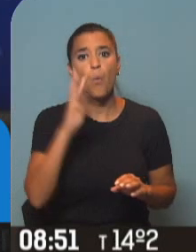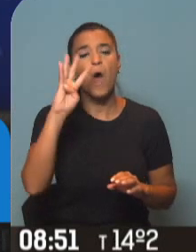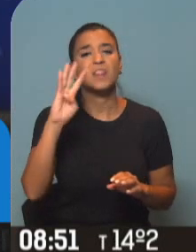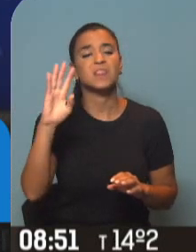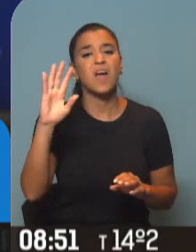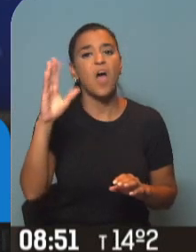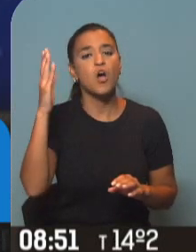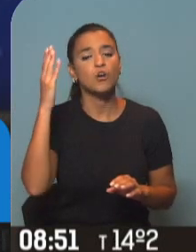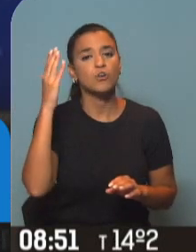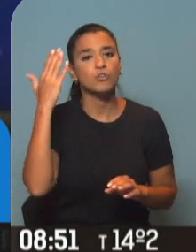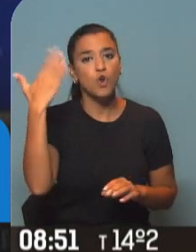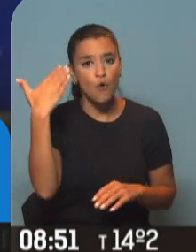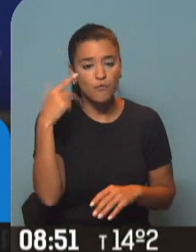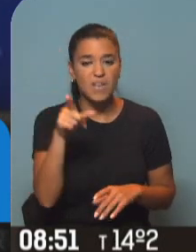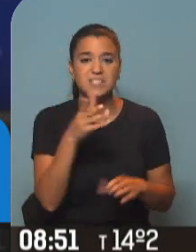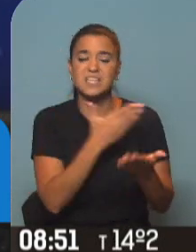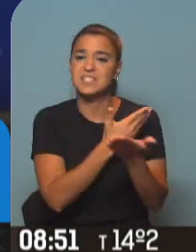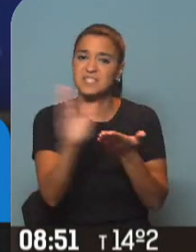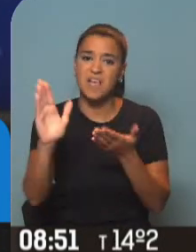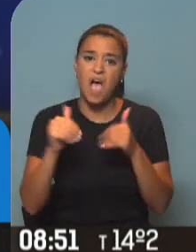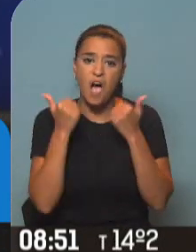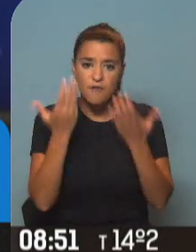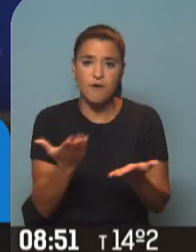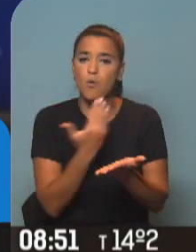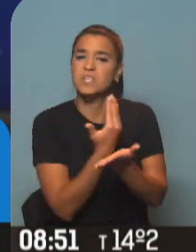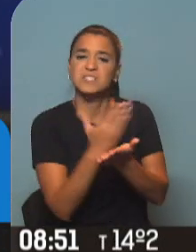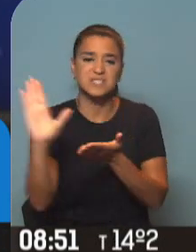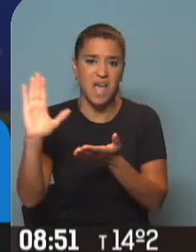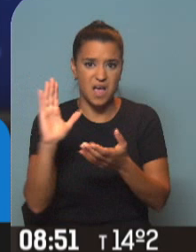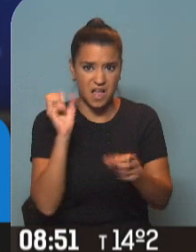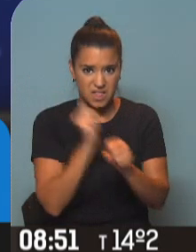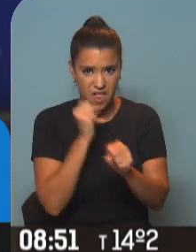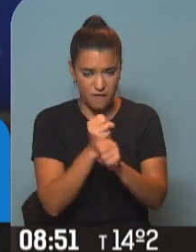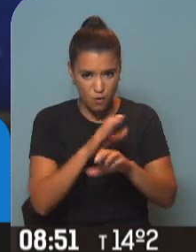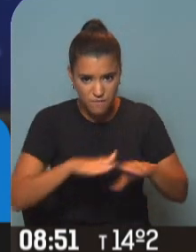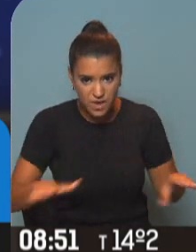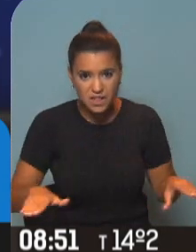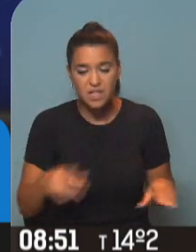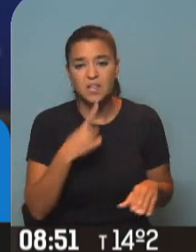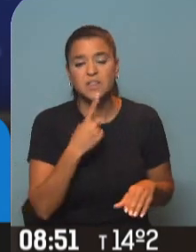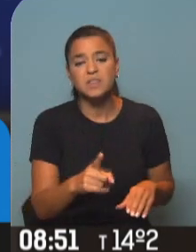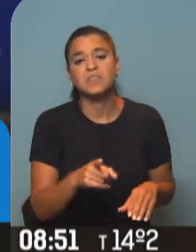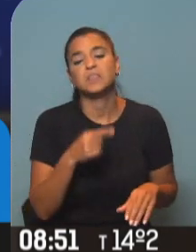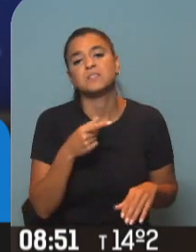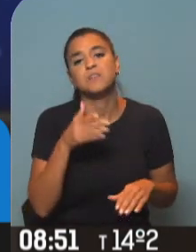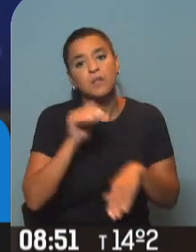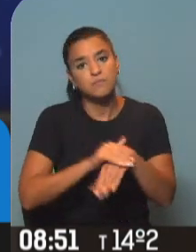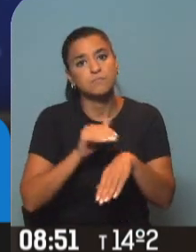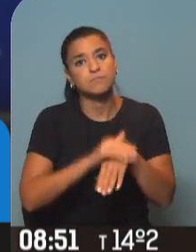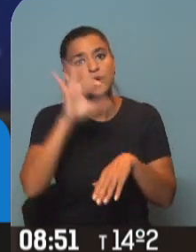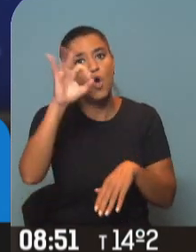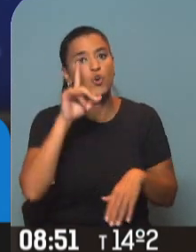contra la erradicación de a favor de la erradicación del trabajo infantil y tiene un compromiso con la oit